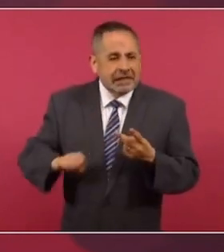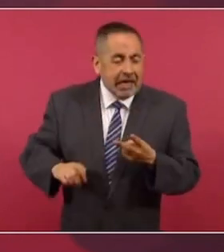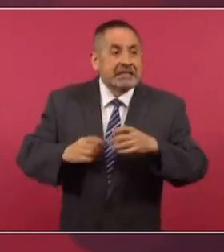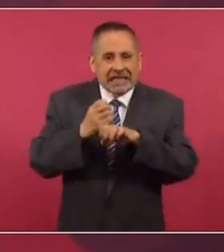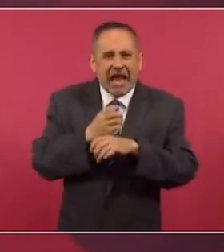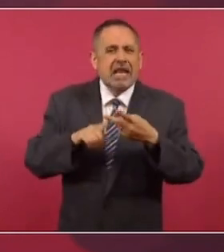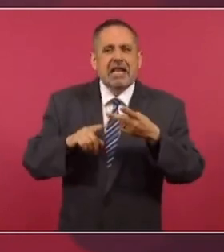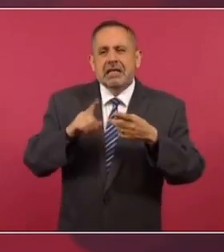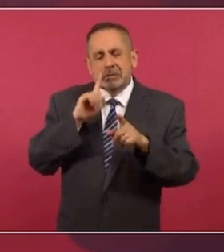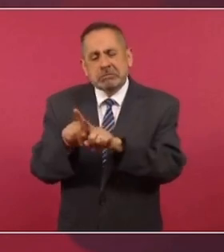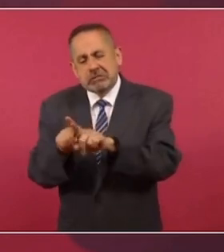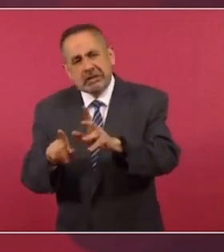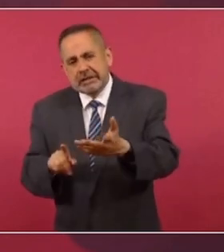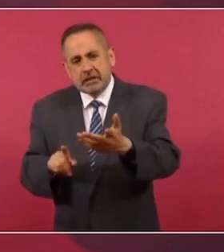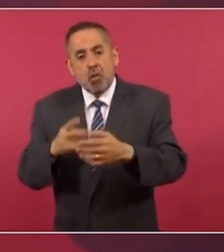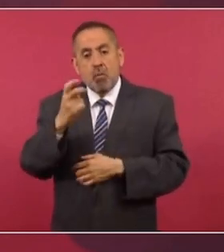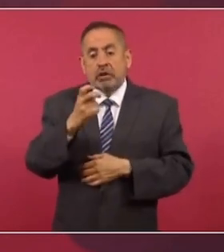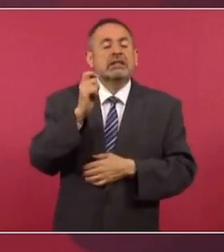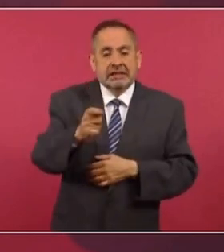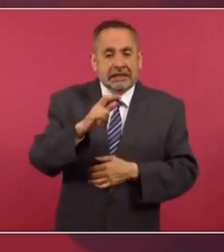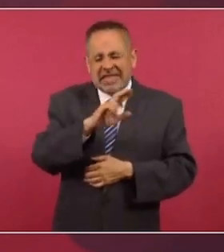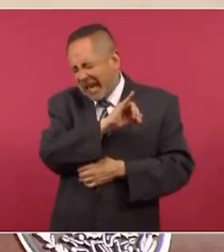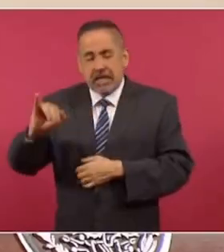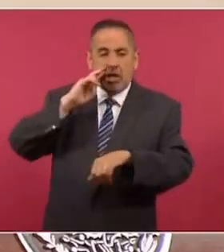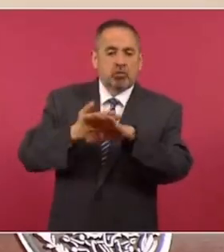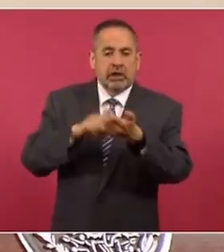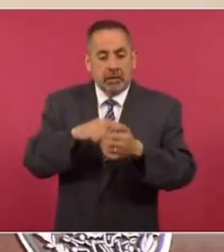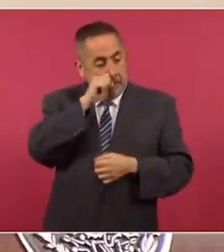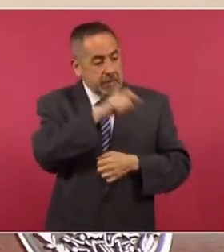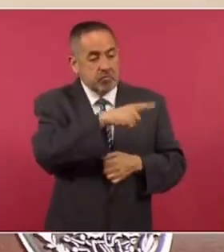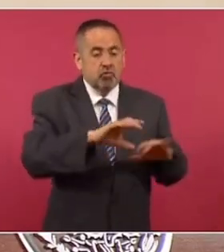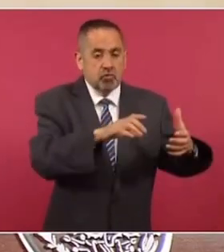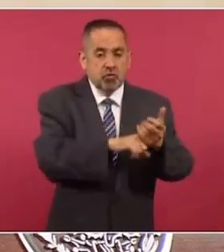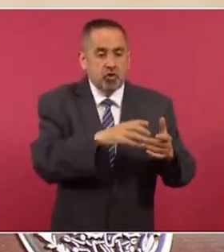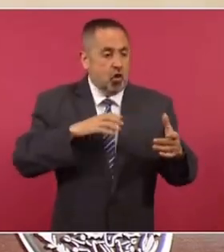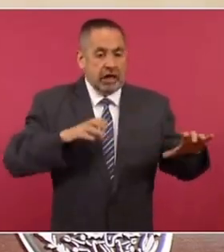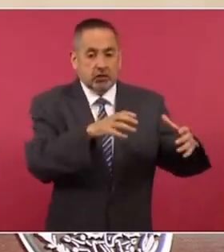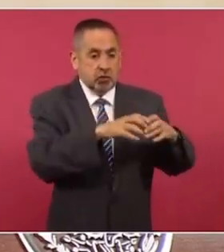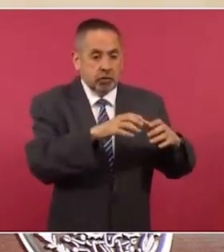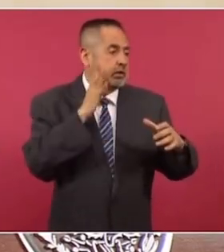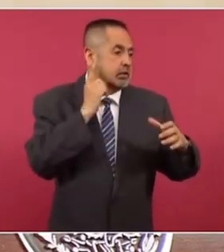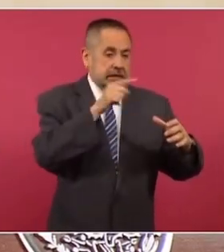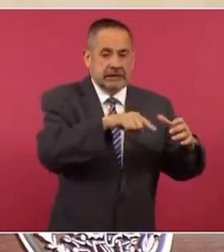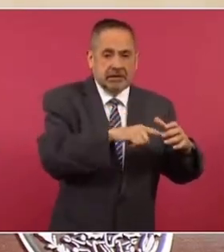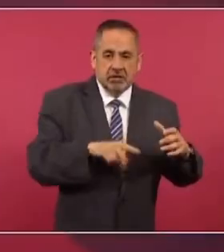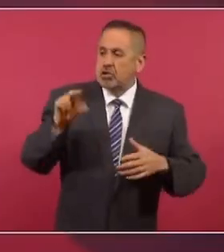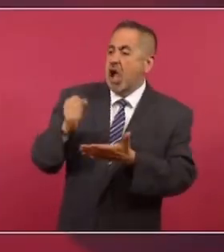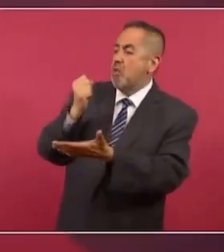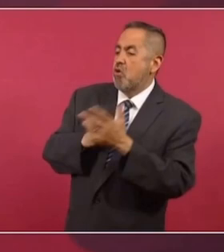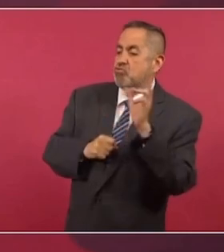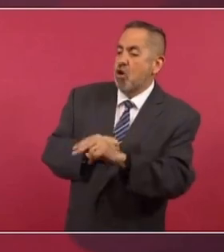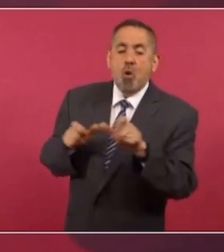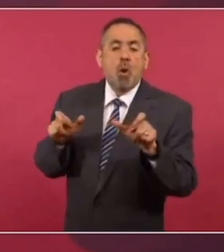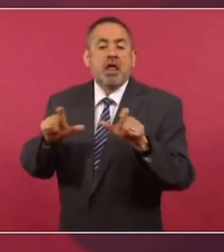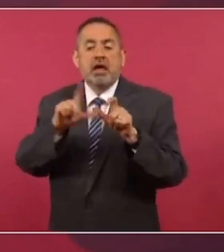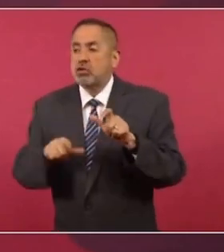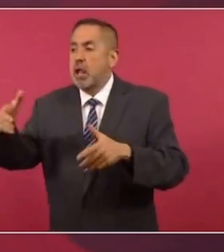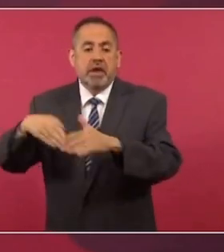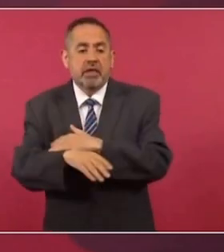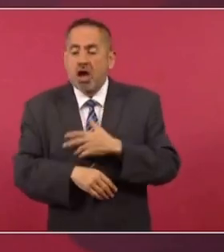policías municipales, estatales. Por eso fue una irresponsabilidad de los conservadores del Congreso no aprobar que la Guardia